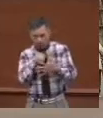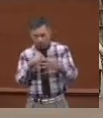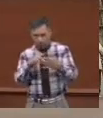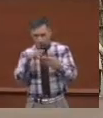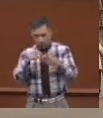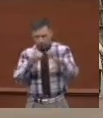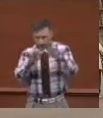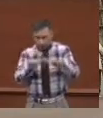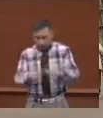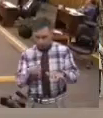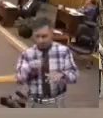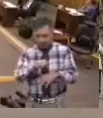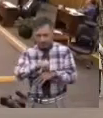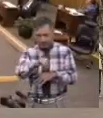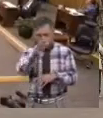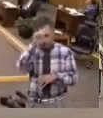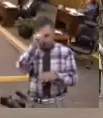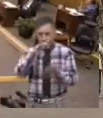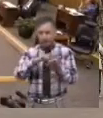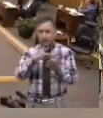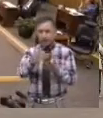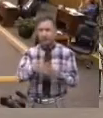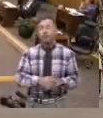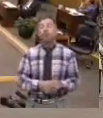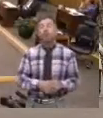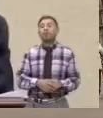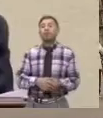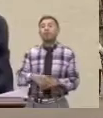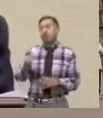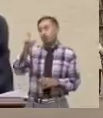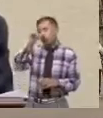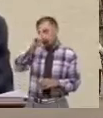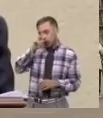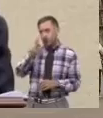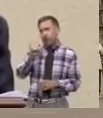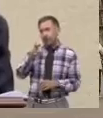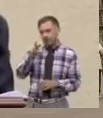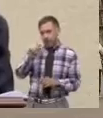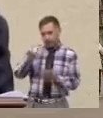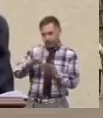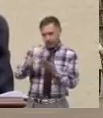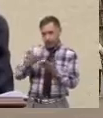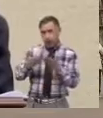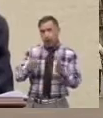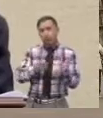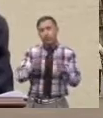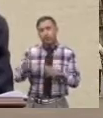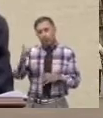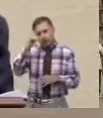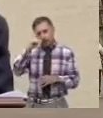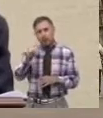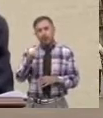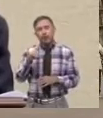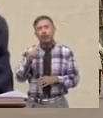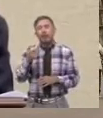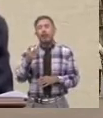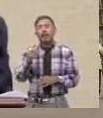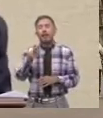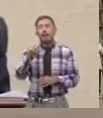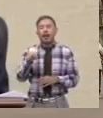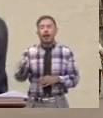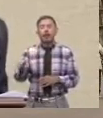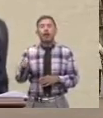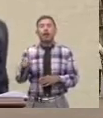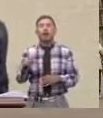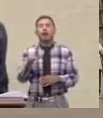Gracias. Sí. Gracias, consejero Rivera. Tiene la palabra el licenciado Ernesto Guerra, representante del Partido Encuentro Solidario.